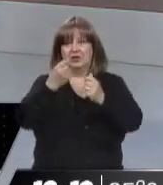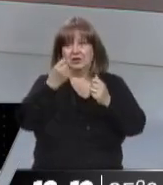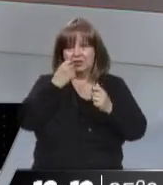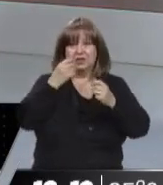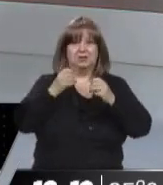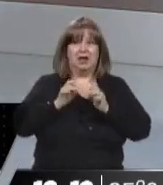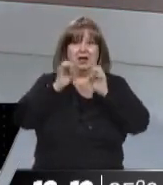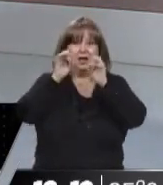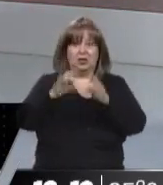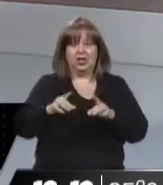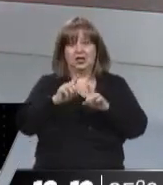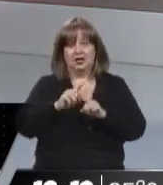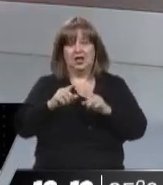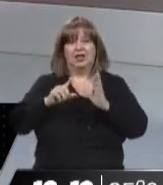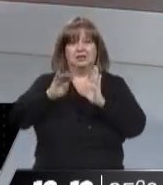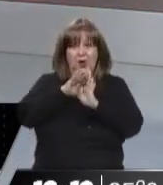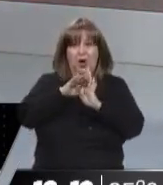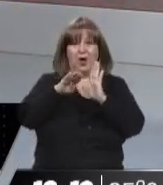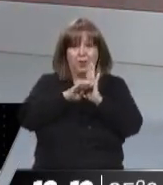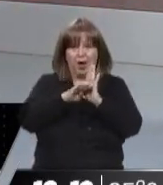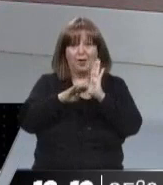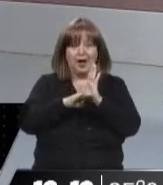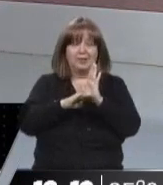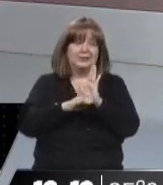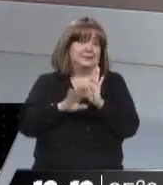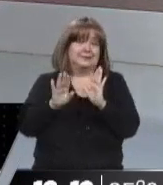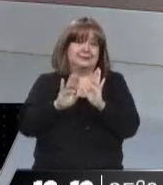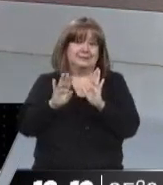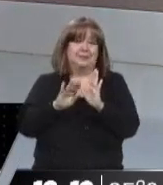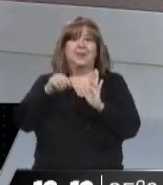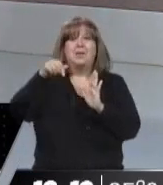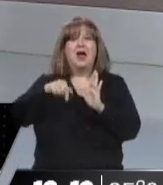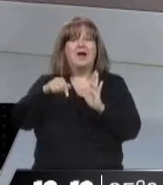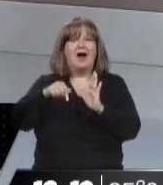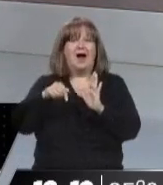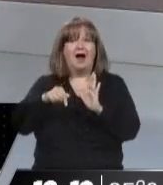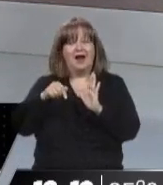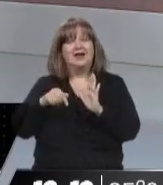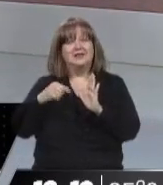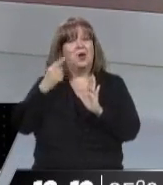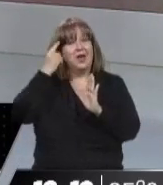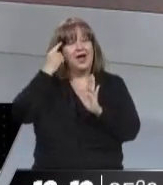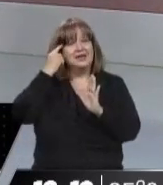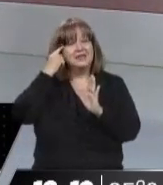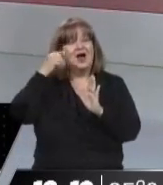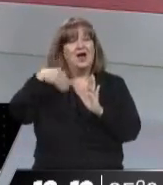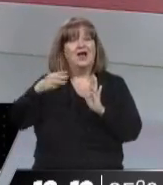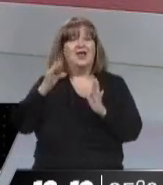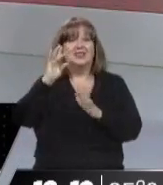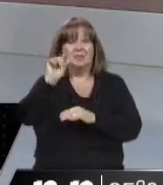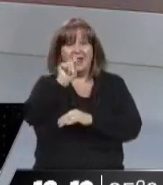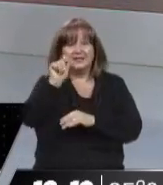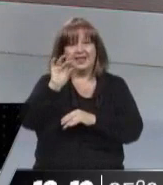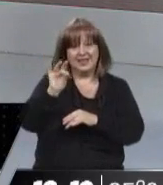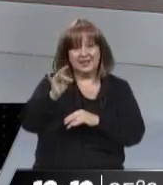estabas contagiado. Por eso decimos, estamos muchas volviendo cosas. A la normalidad y bien marcás, el verano va a ser el punto clave. Para mí sí. Ahí vamos a saber. Lo que va bueno. a ser diciembre,